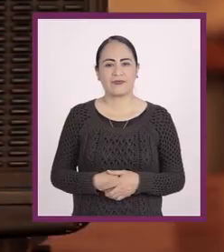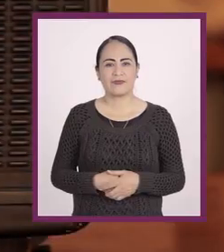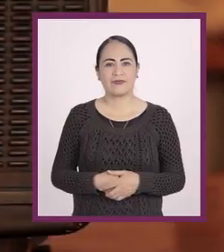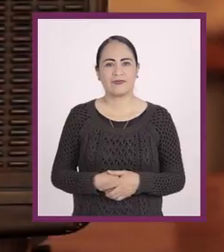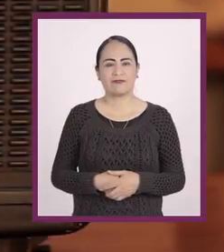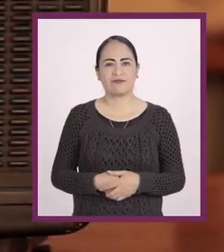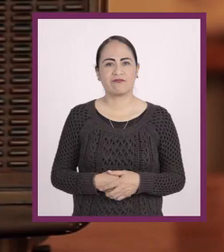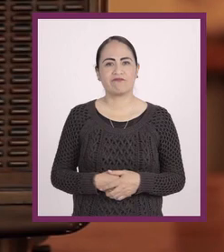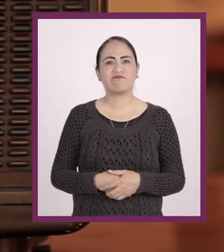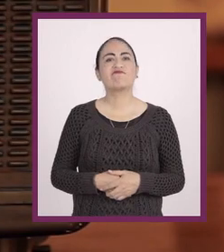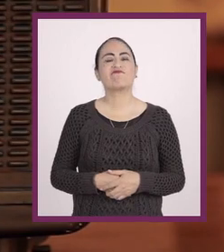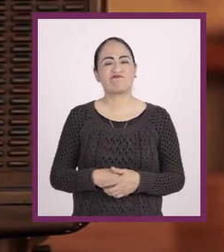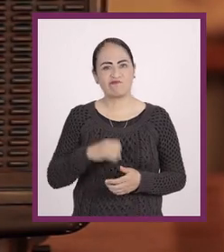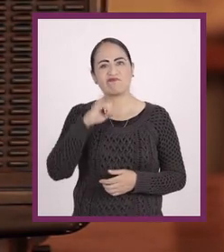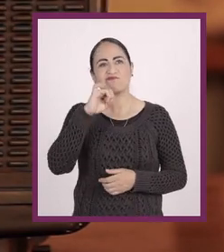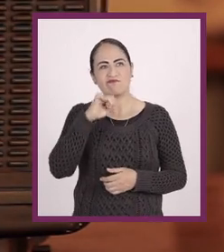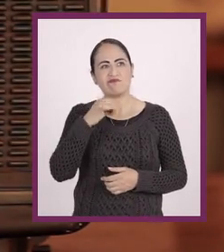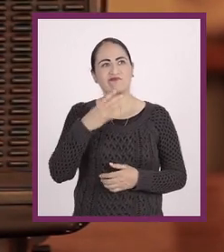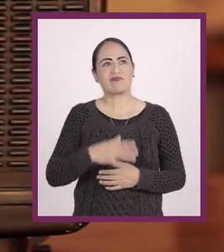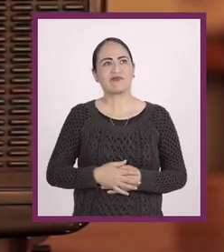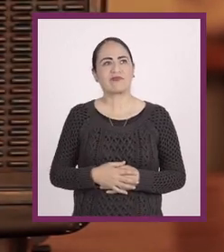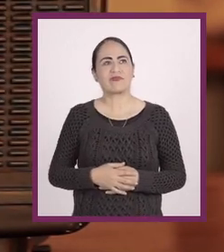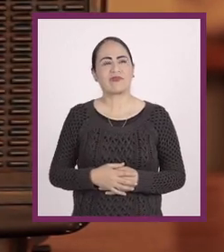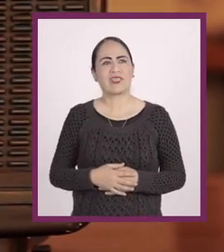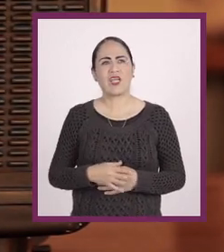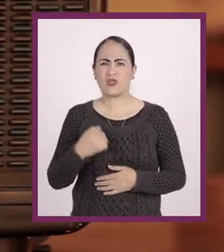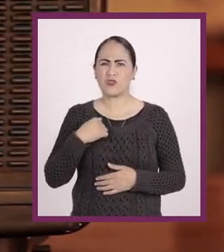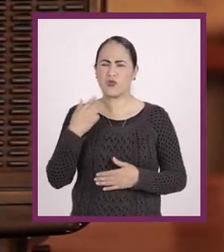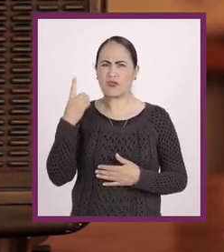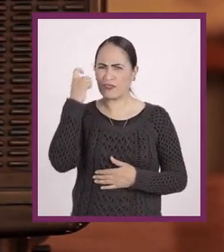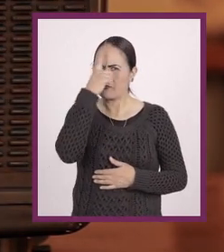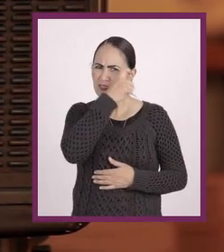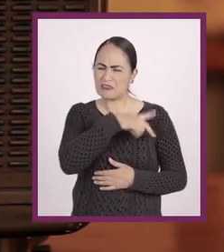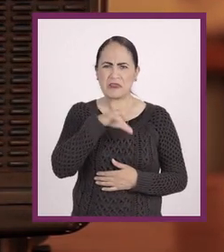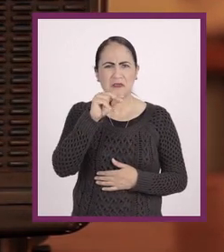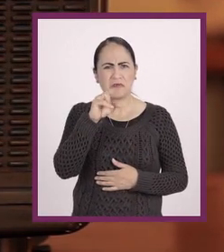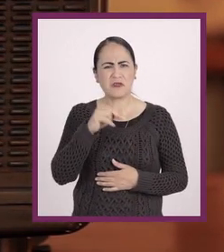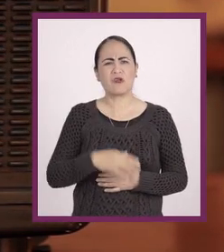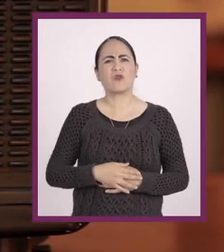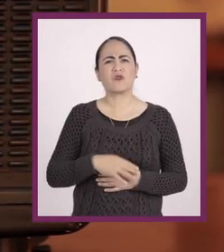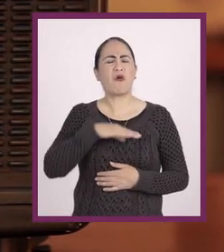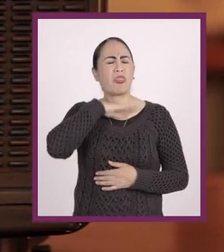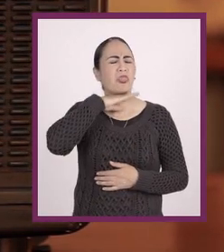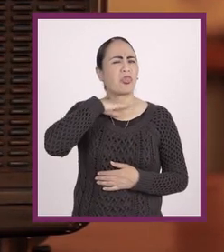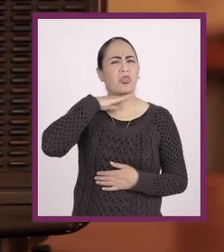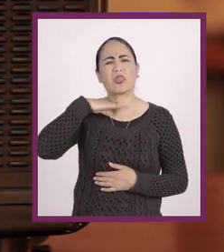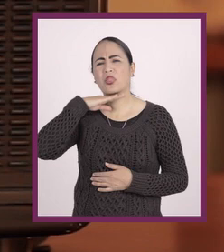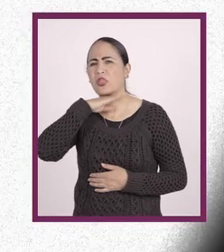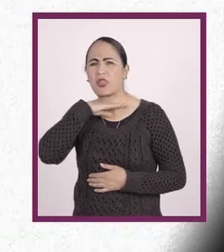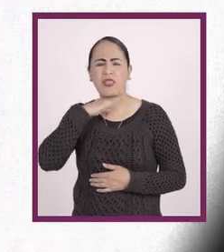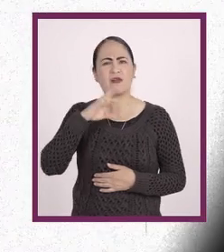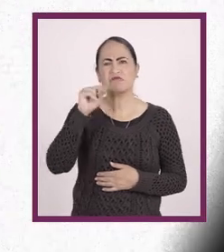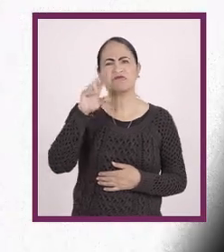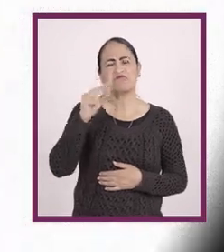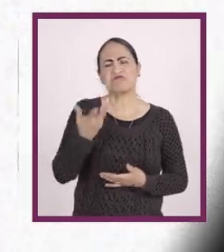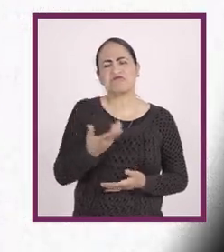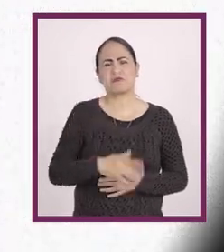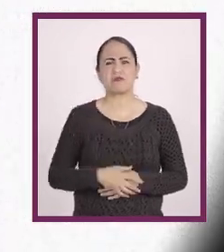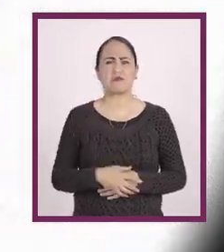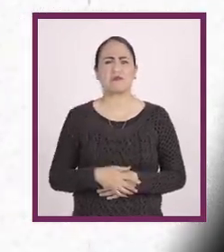tristeza a la hora de estudiar no no soy distraerme a la hora de estudiar